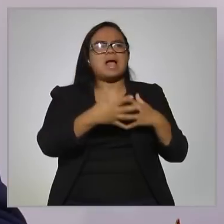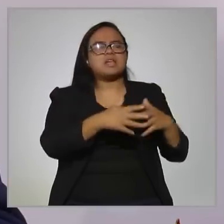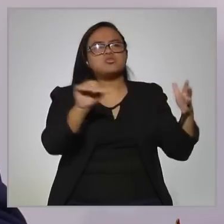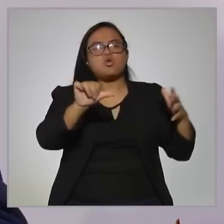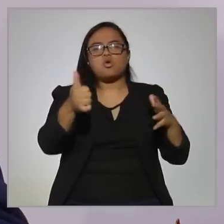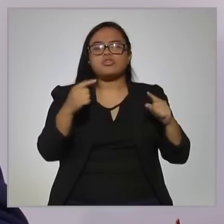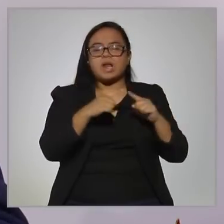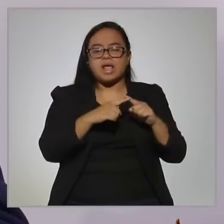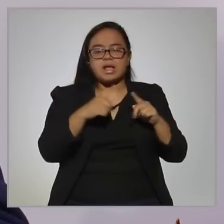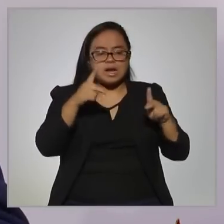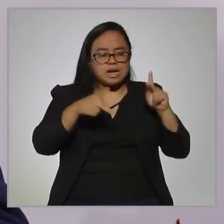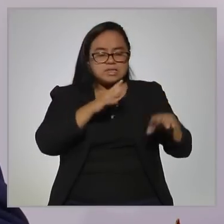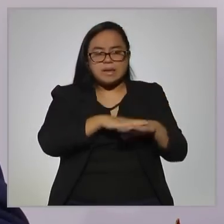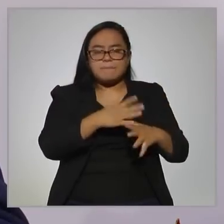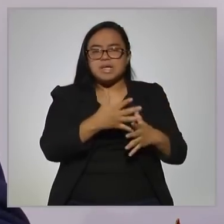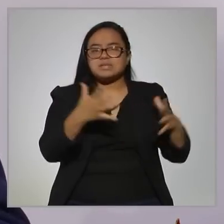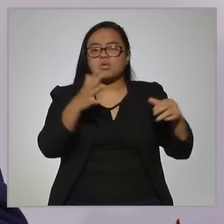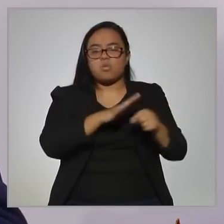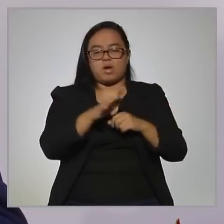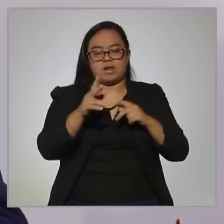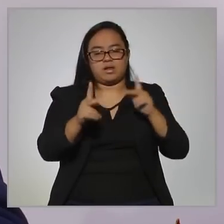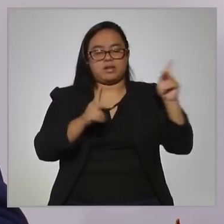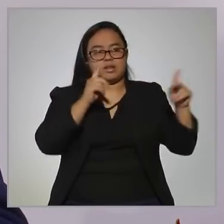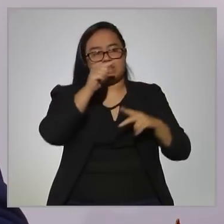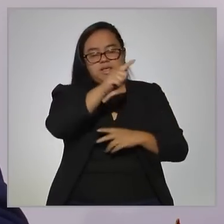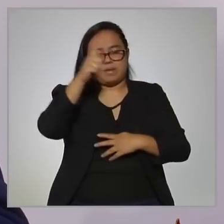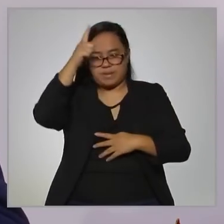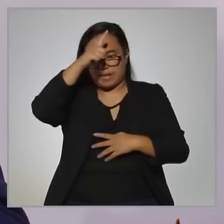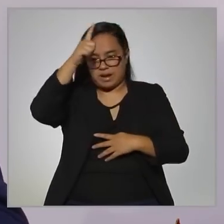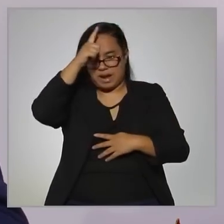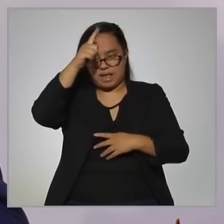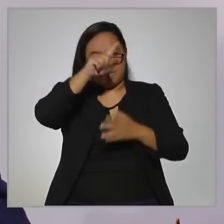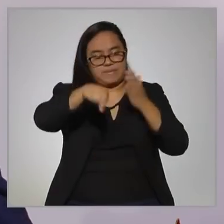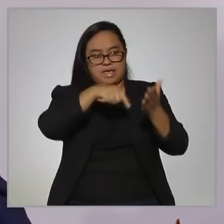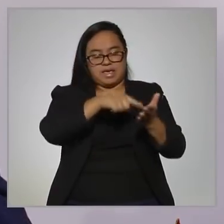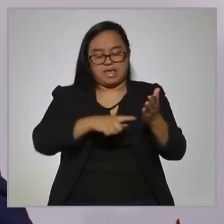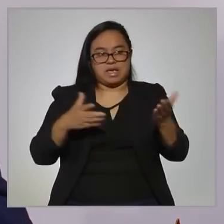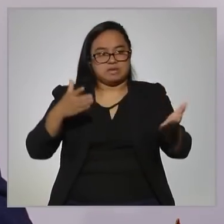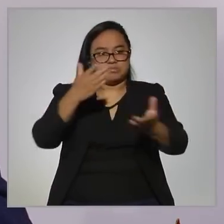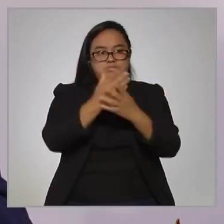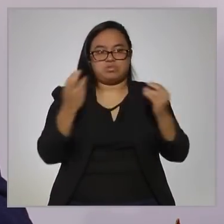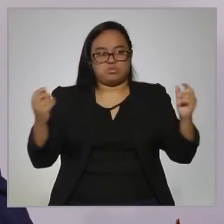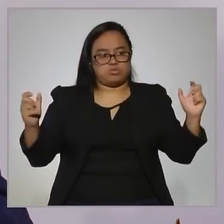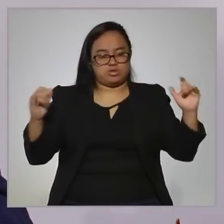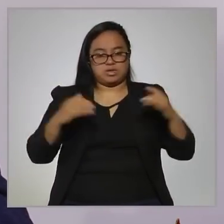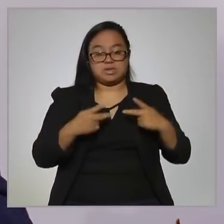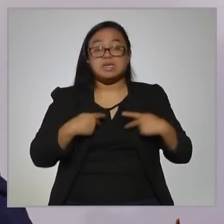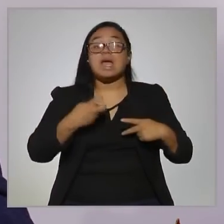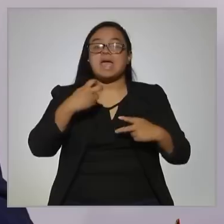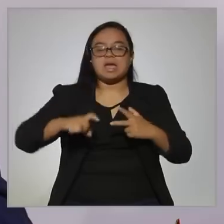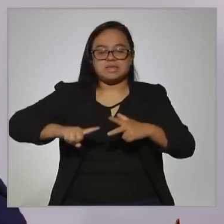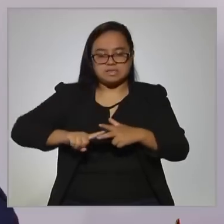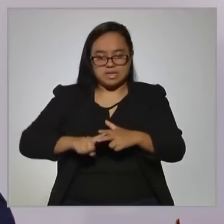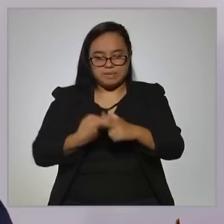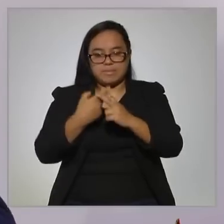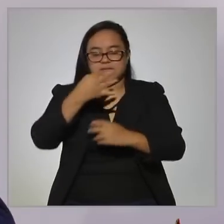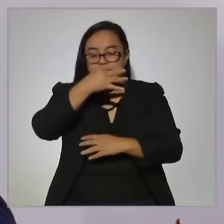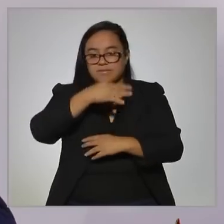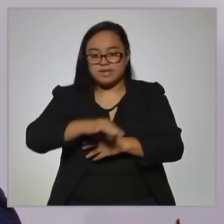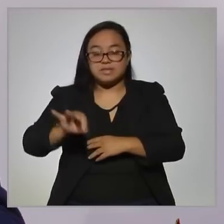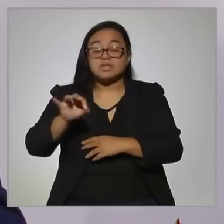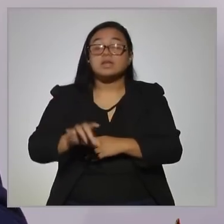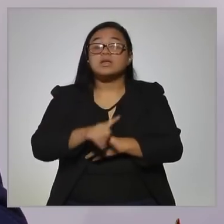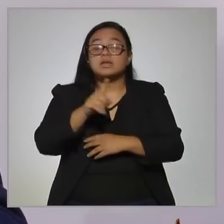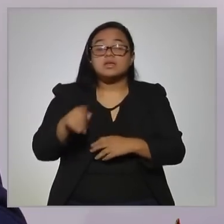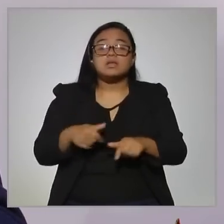precisamente aquí en la Ciudad de México, el Cerro del Tepeyac, ¿verdad? Y se nota empieza esa festividad que claro va a seguir